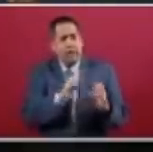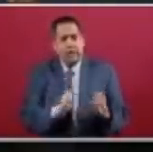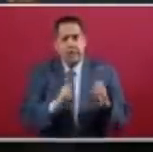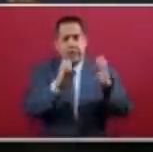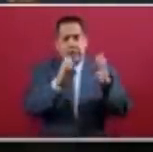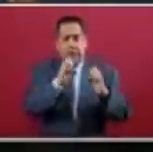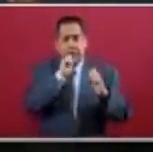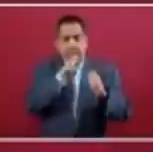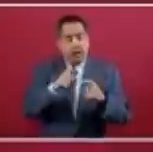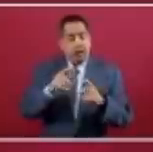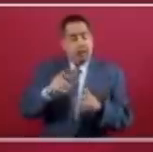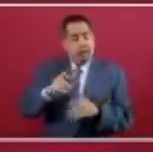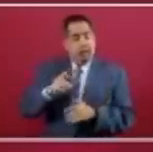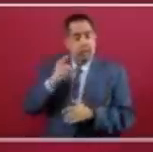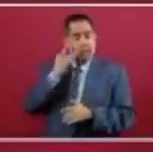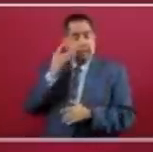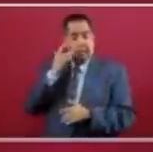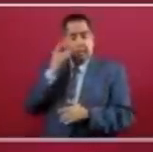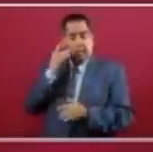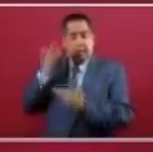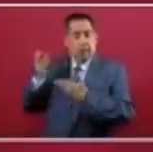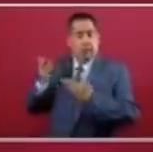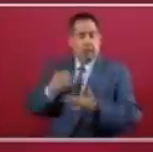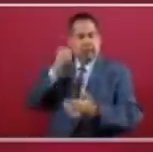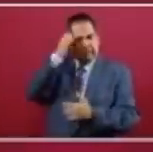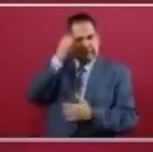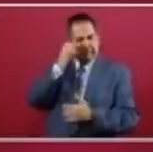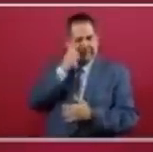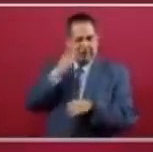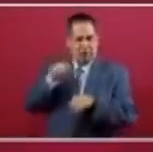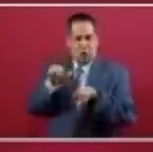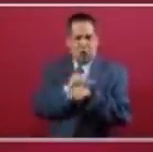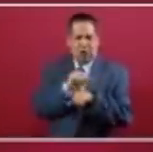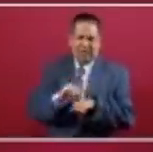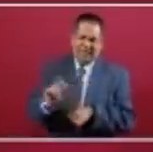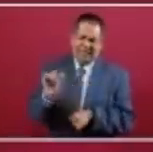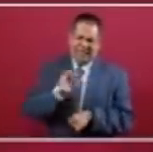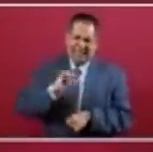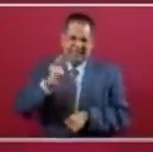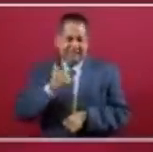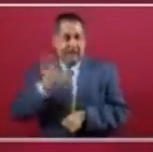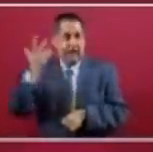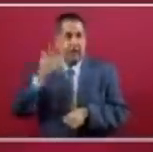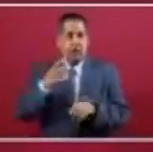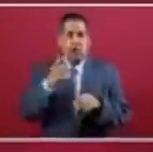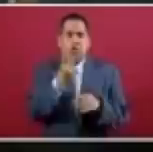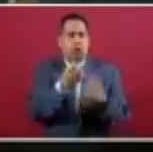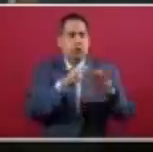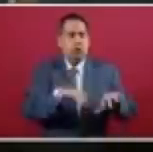el Mi Rey, estacionamientos que son carísimos, con dos suites, como lo tiene